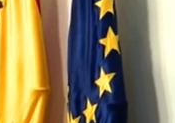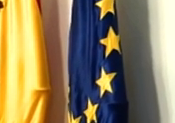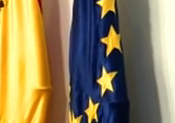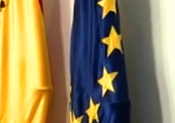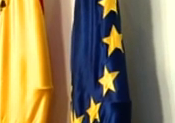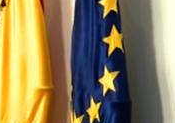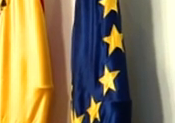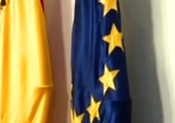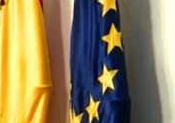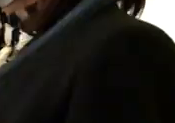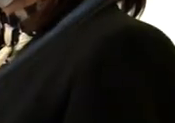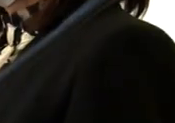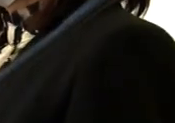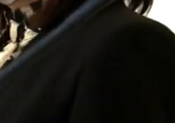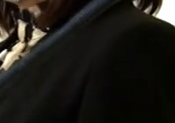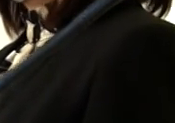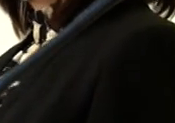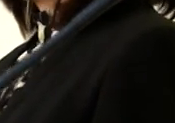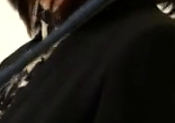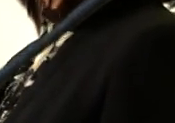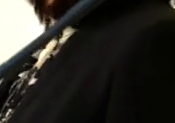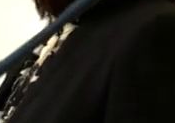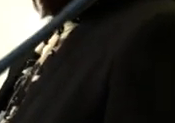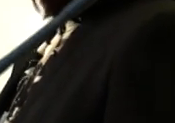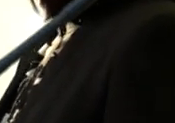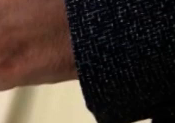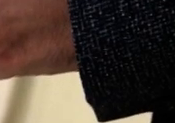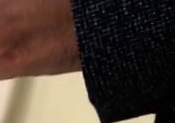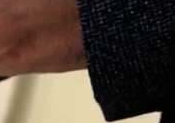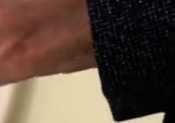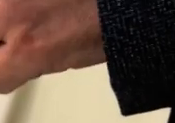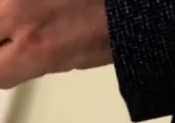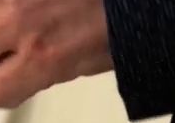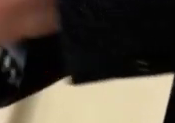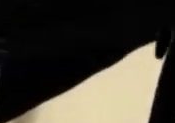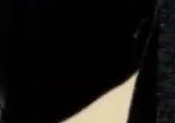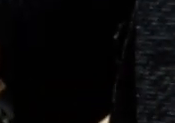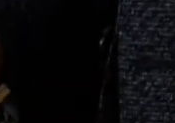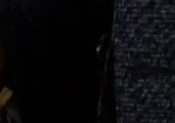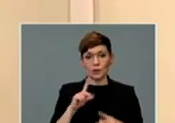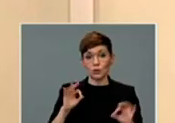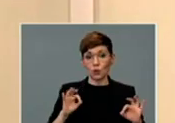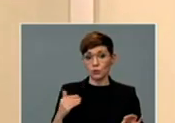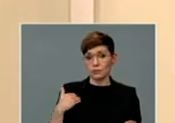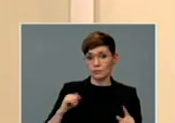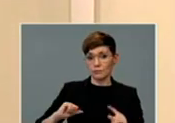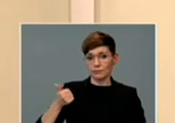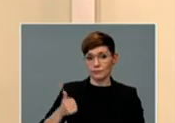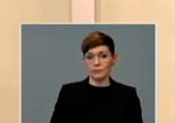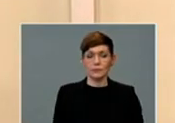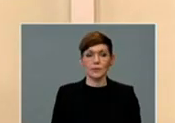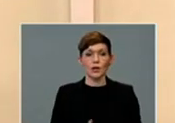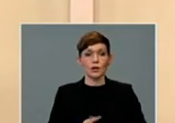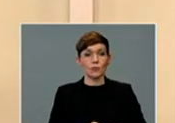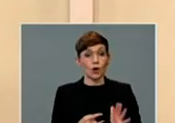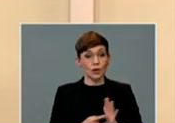Con 5 meses de retraso, pero ya se han aprobado al fin los presupuestos regionales en Consejo de Gobierno. Un proyecto que ha